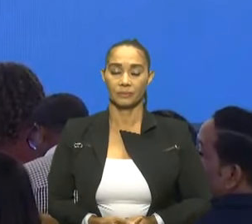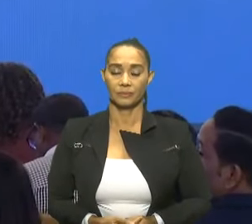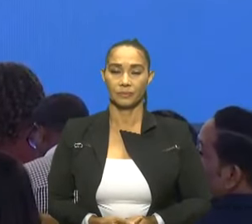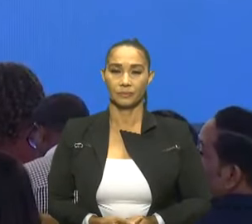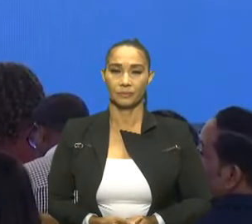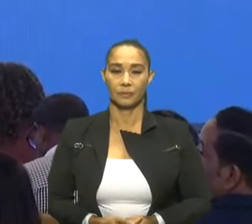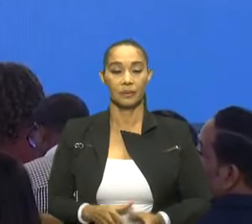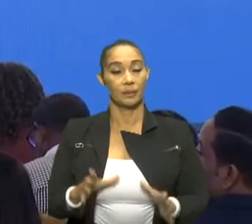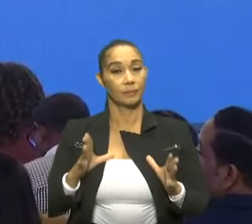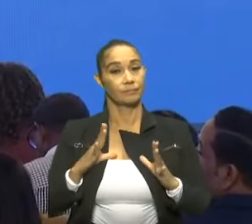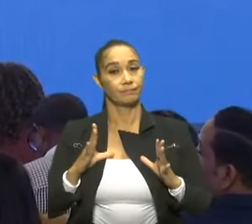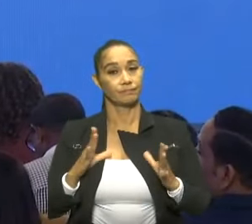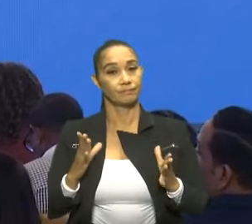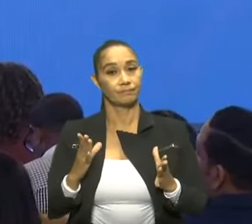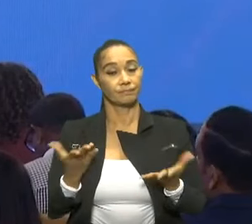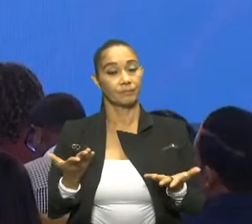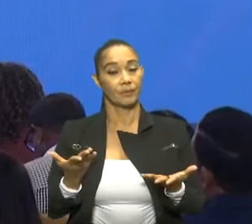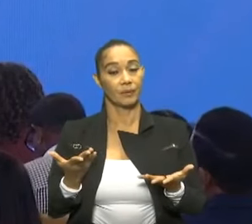nosotros,